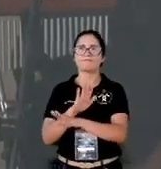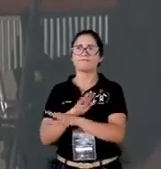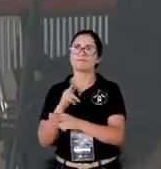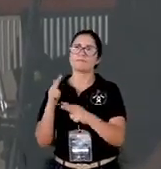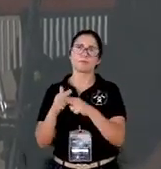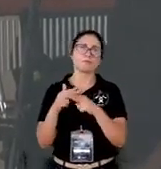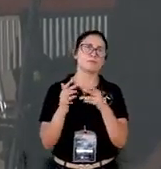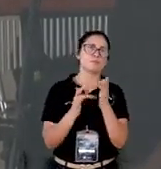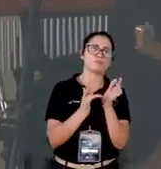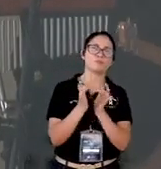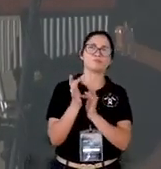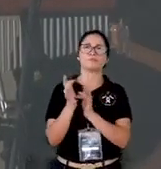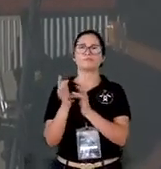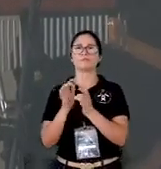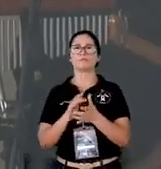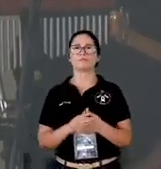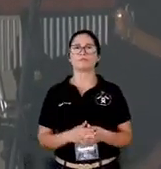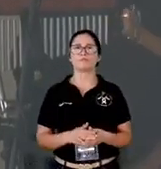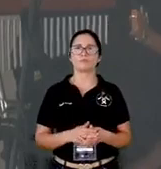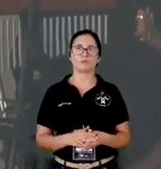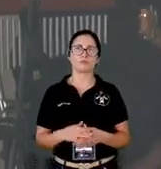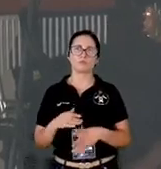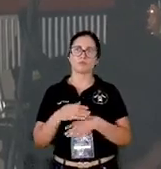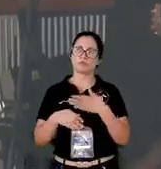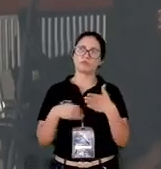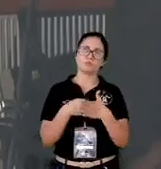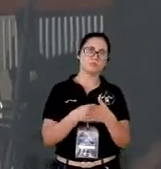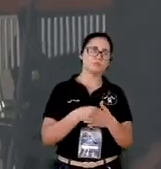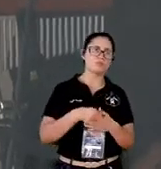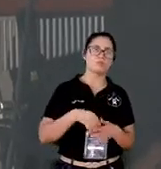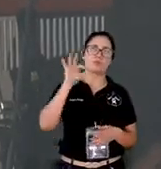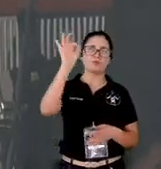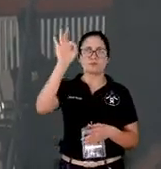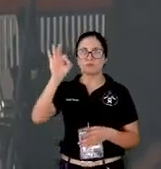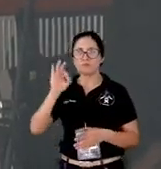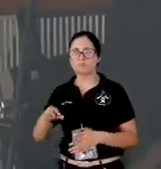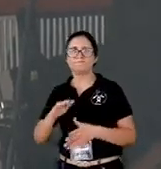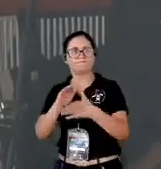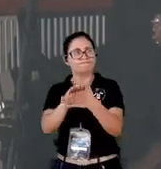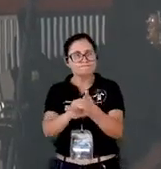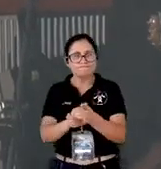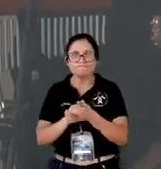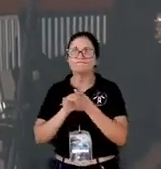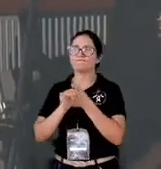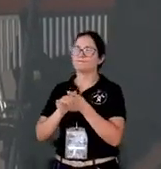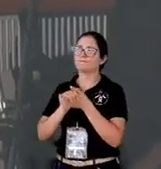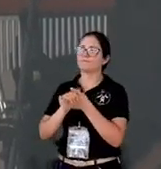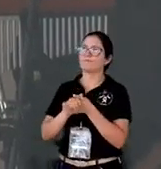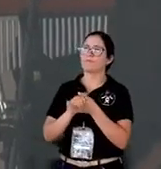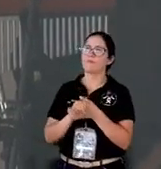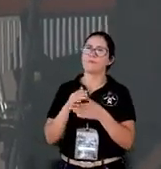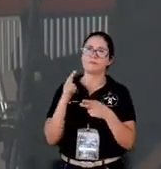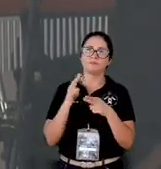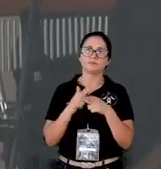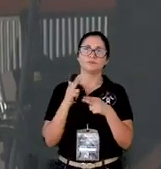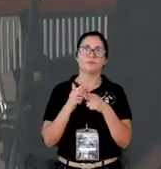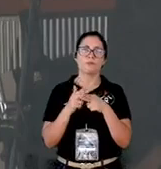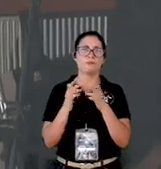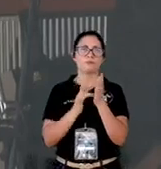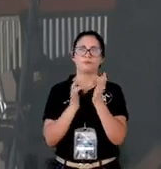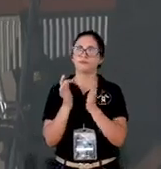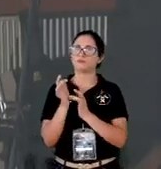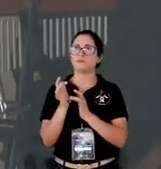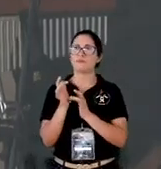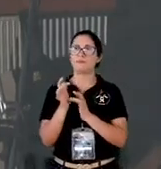del Señor Jesús. A todos los ministros, nuestros directivos, un saludo en el admirable nombre del